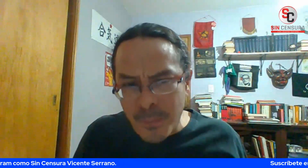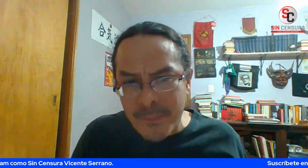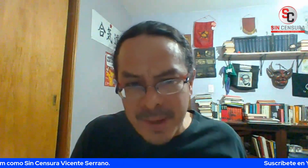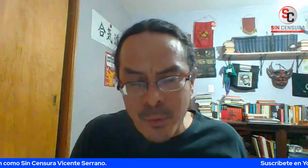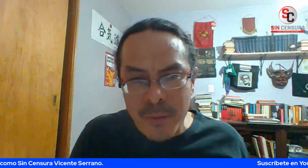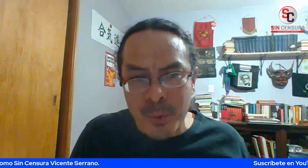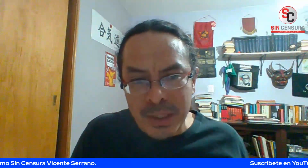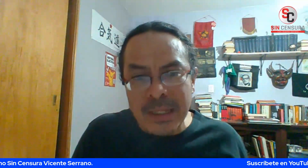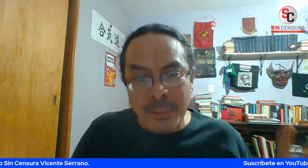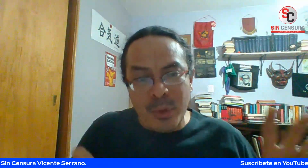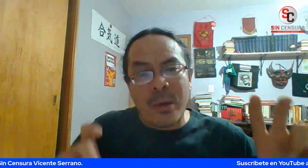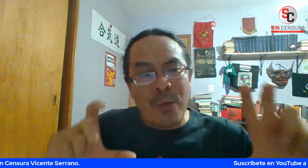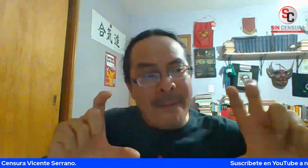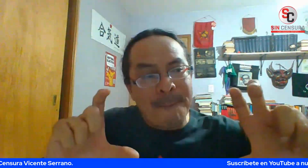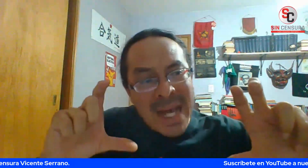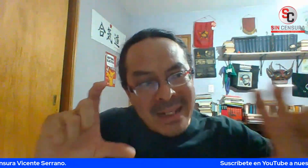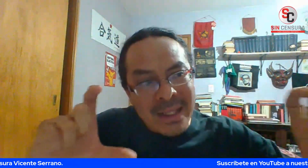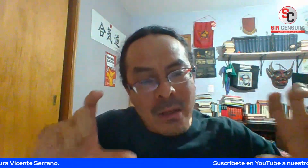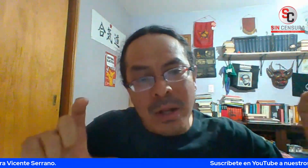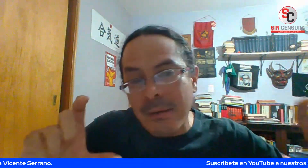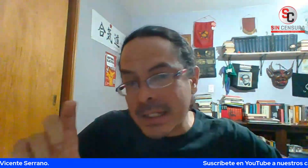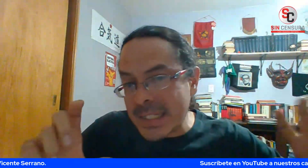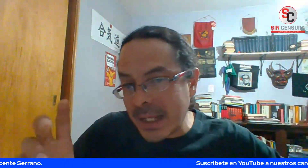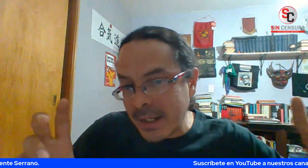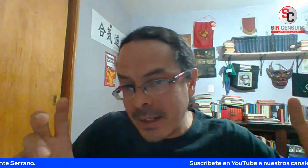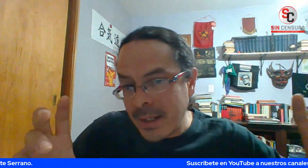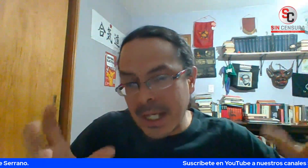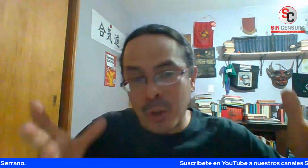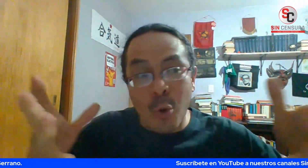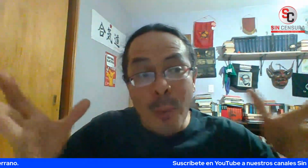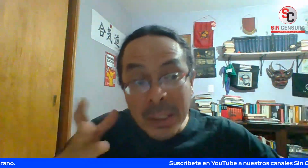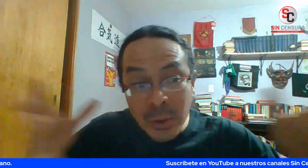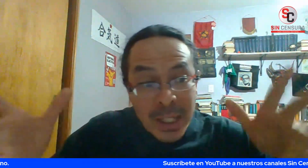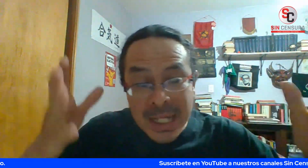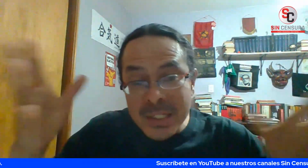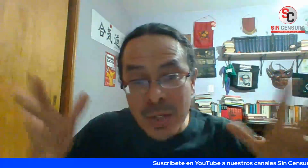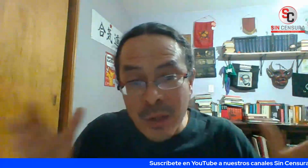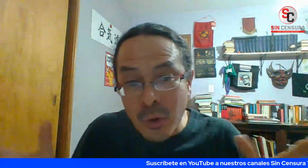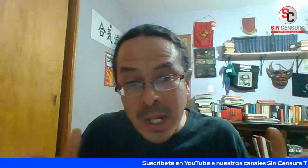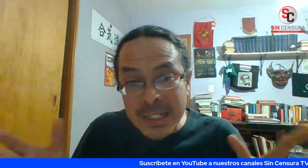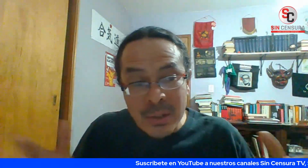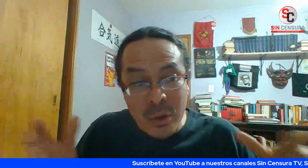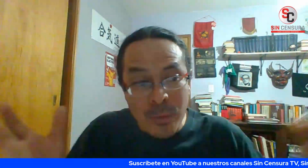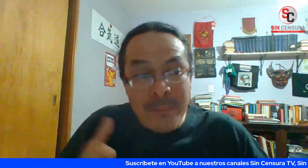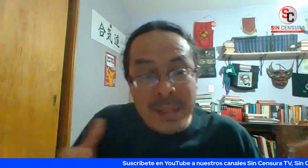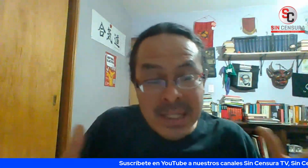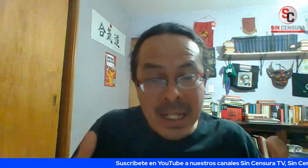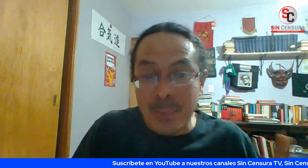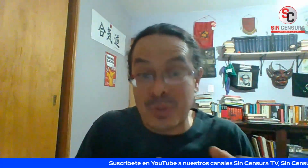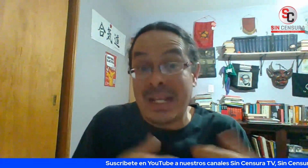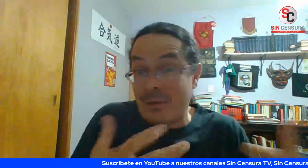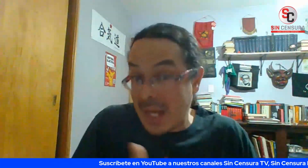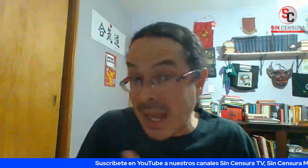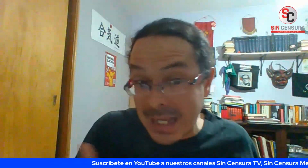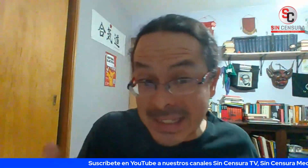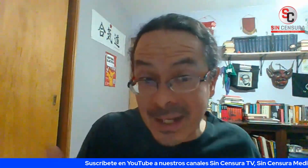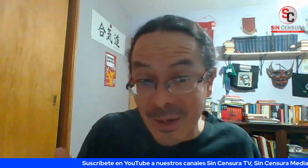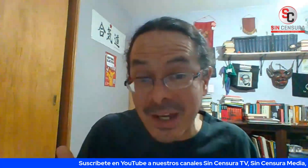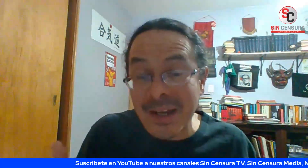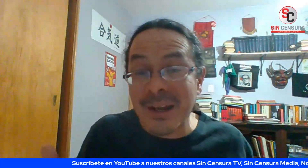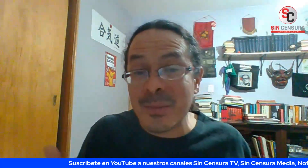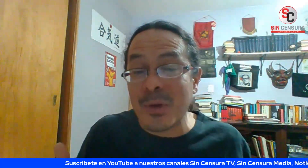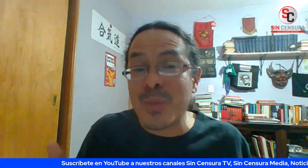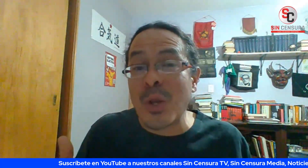periodistas juegan un papel muy importante porque una parte de lo que va a ser el documento que el historiador va a investigar, pues la